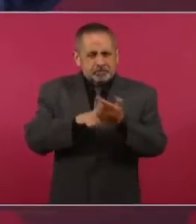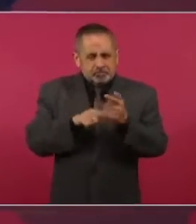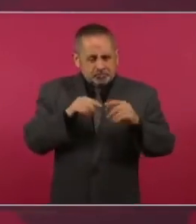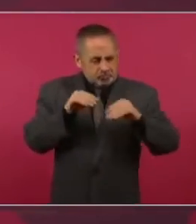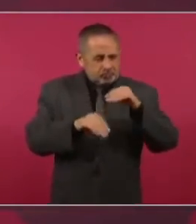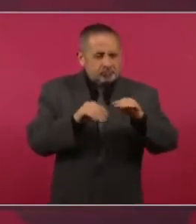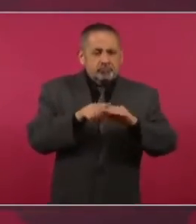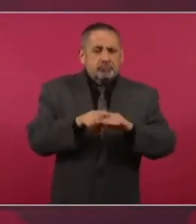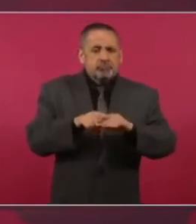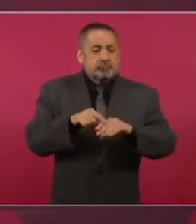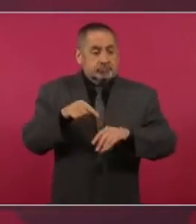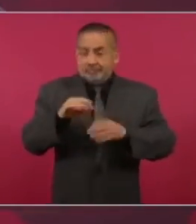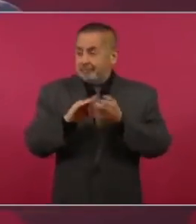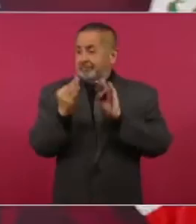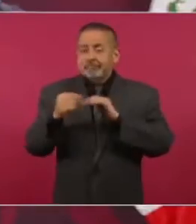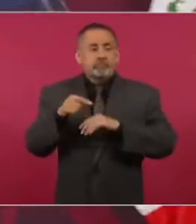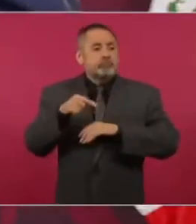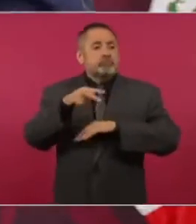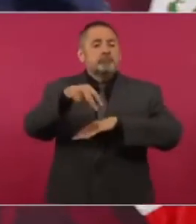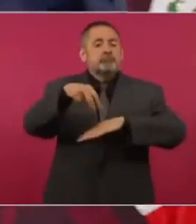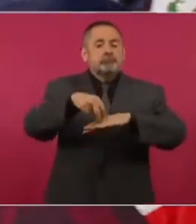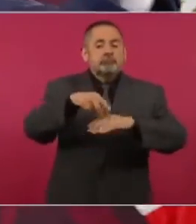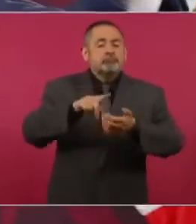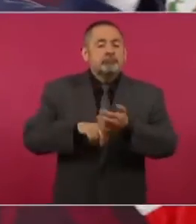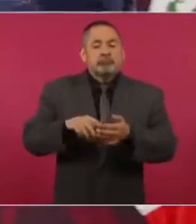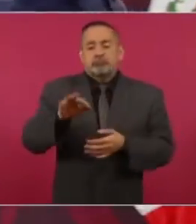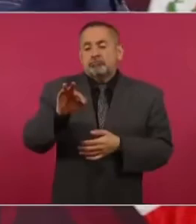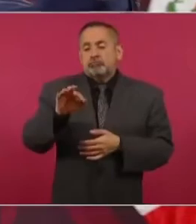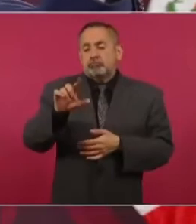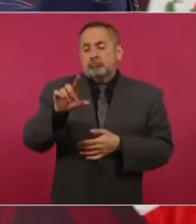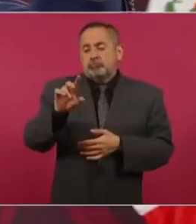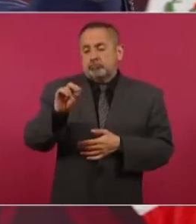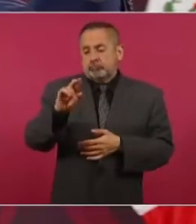salieron al balcón aquí cerca, los Flores Magón,